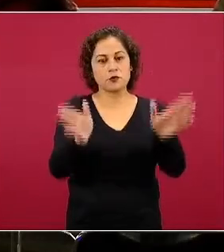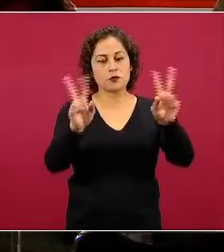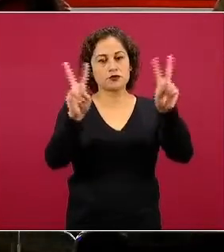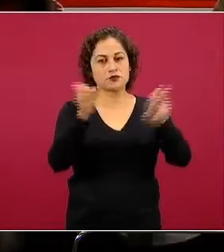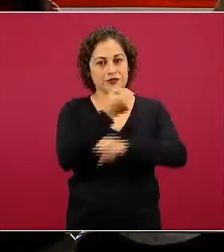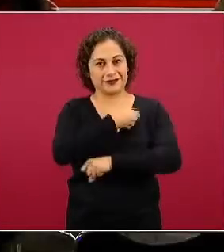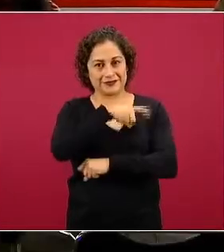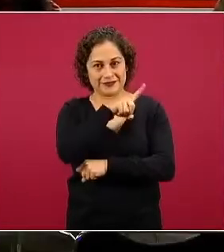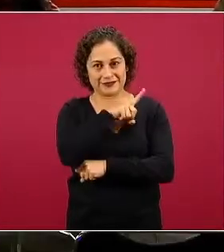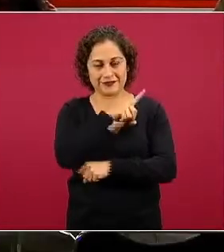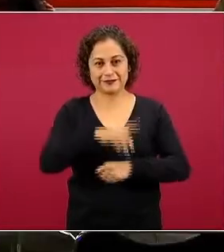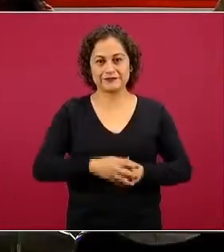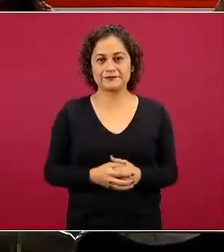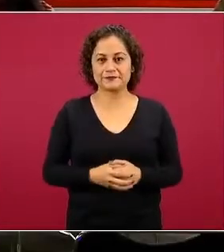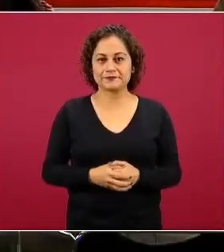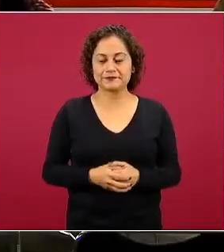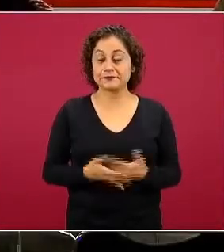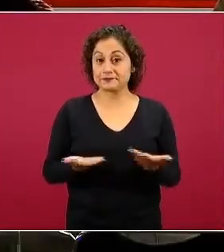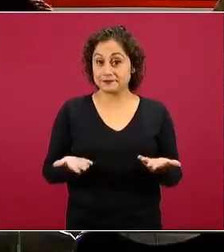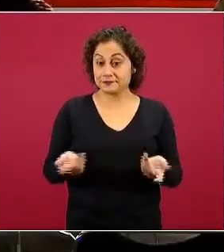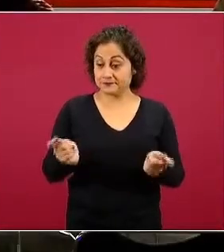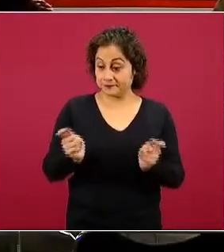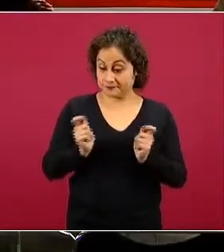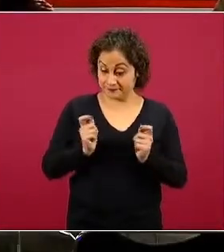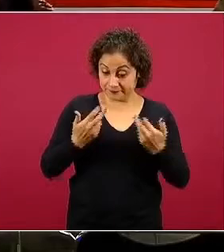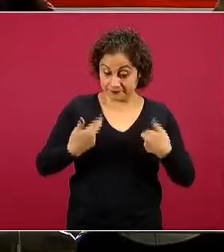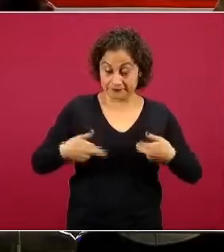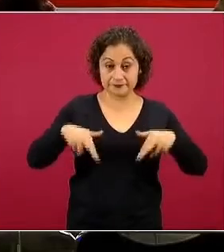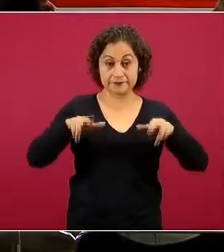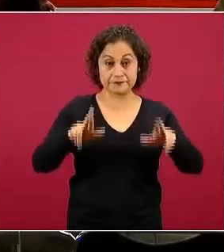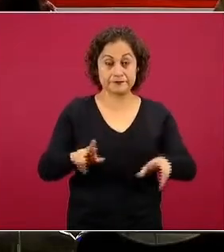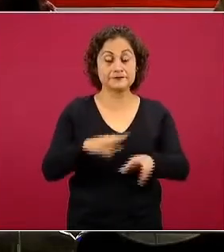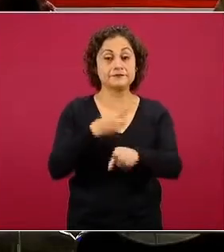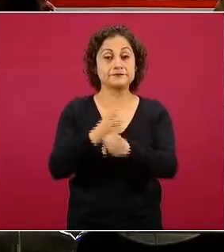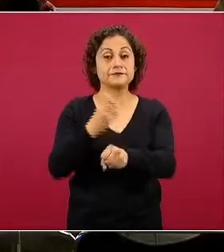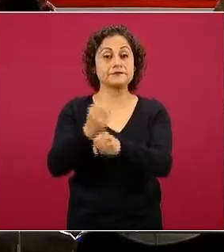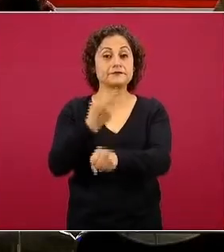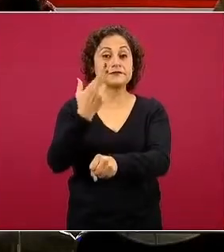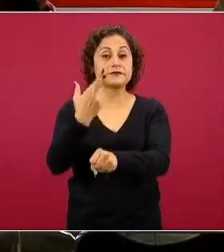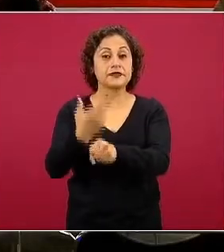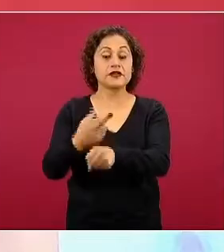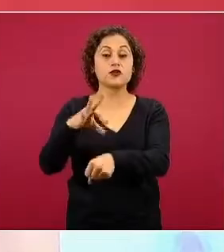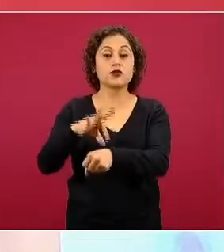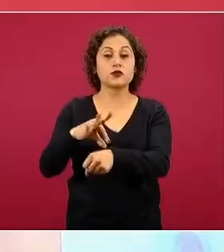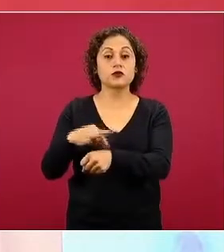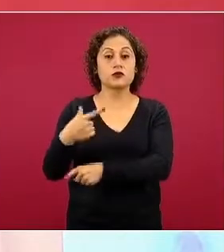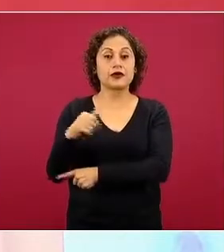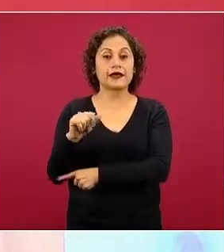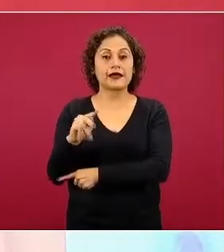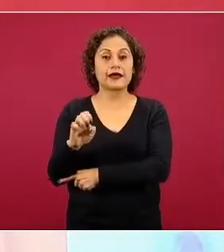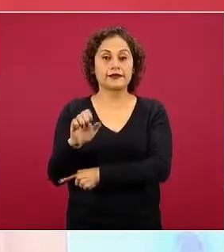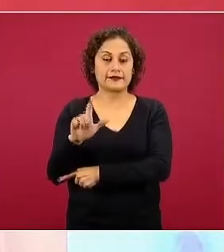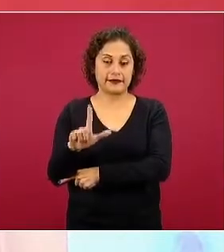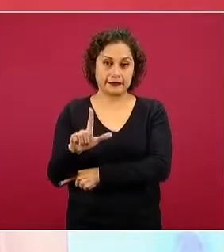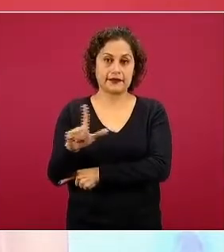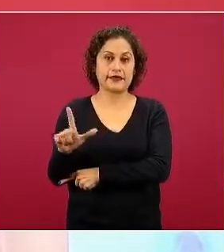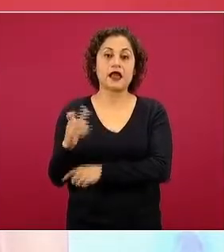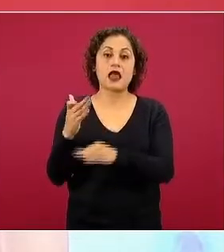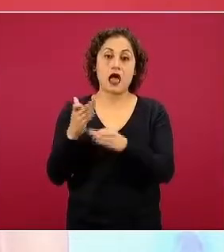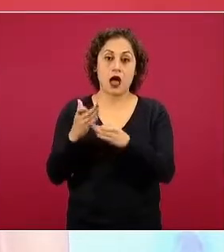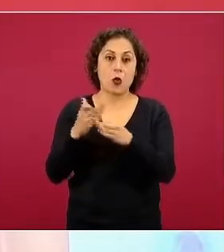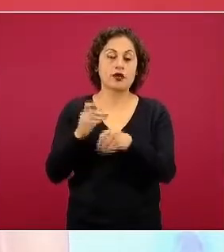y a nombre del subsecretario Hugo López-Gatell, que está ahorita en